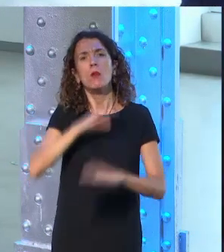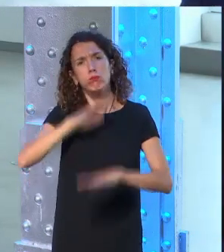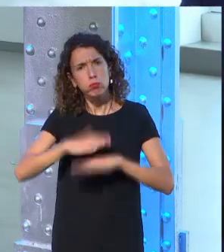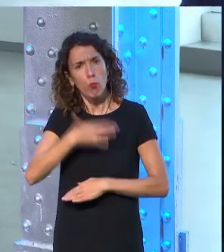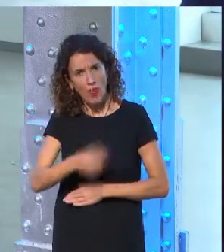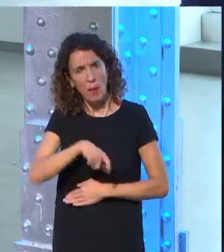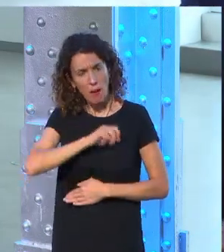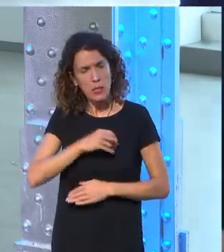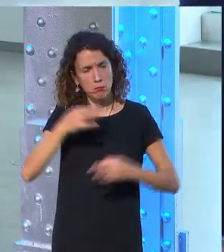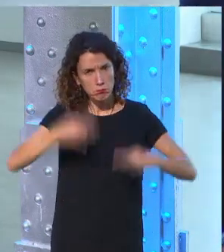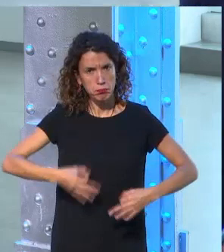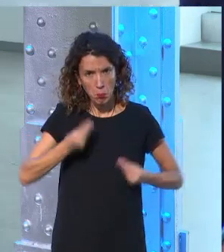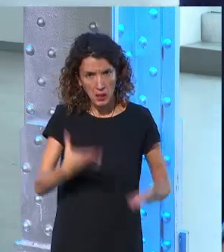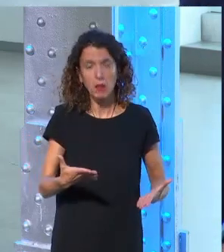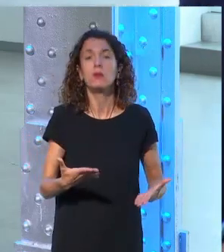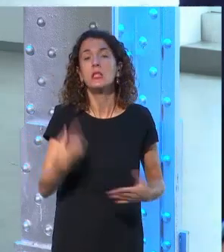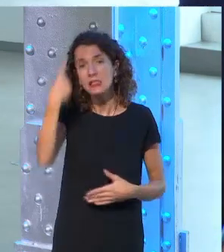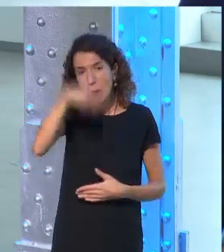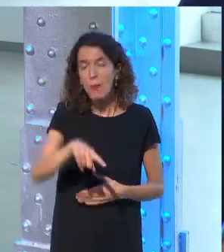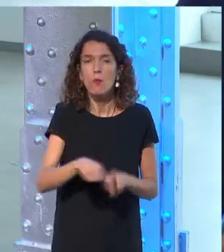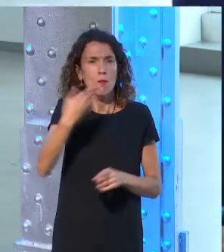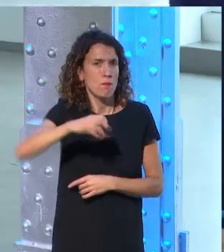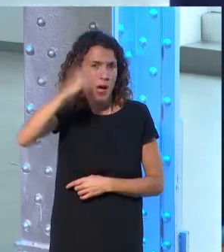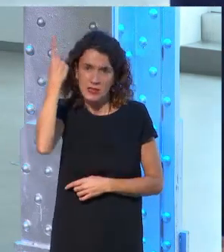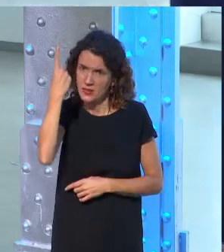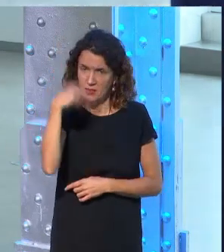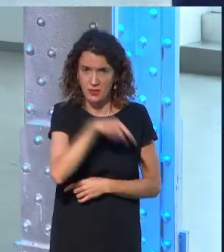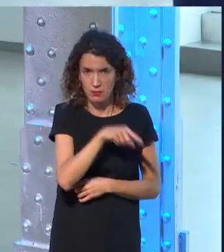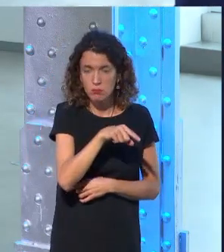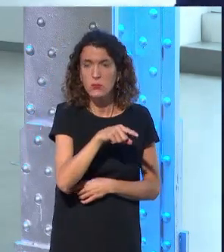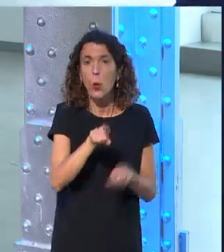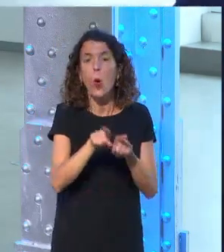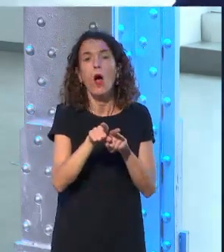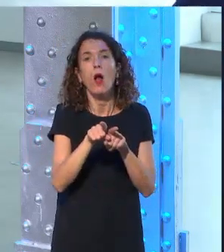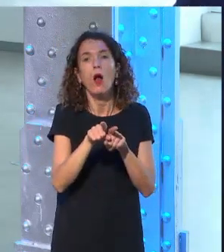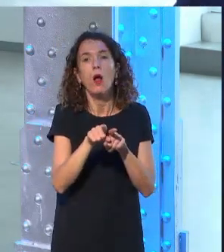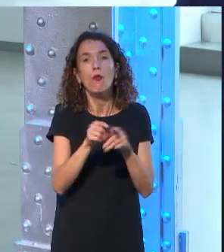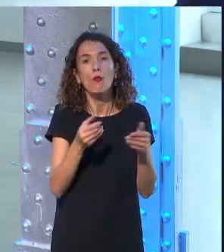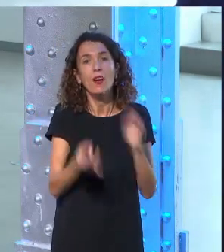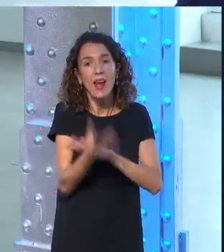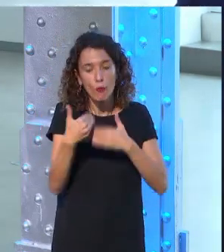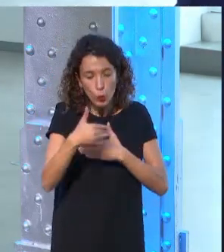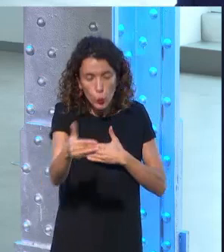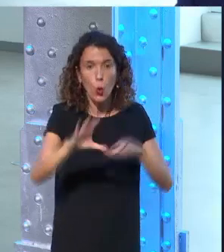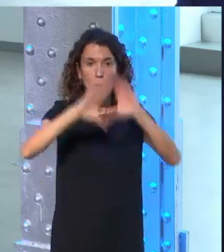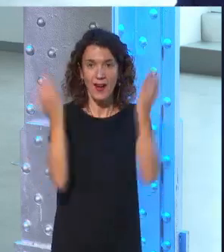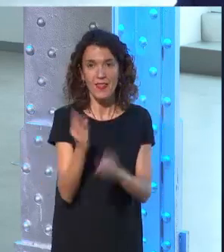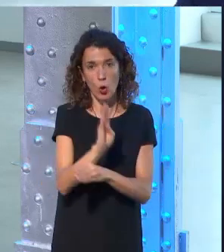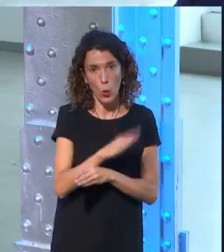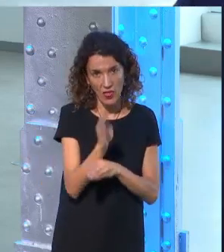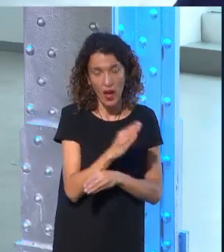2020 y que sabemos que esto es lo más importante, que es cuidar nuestro futuro y nuestro planeta. Y como